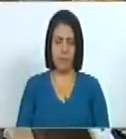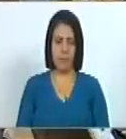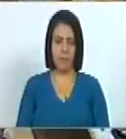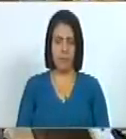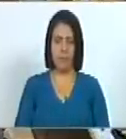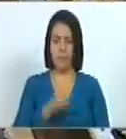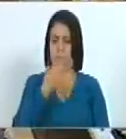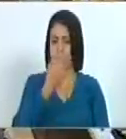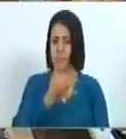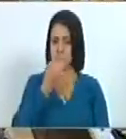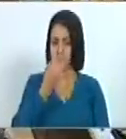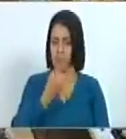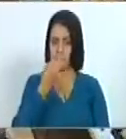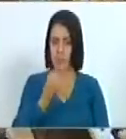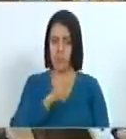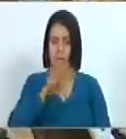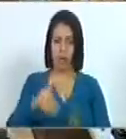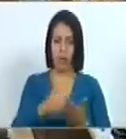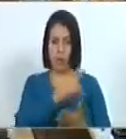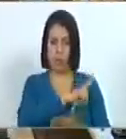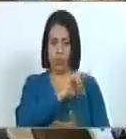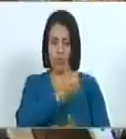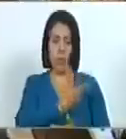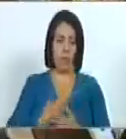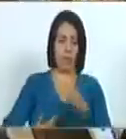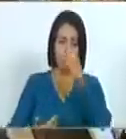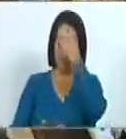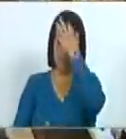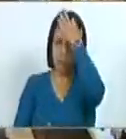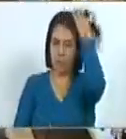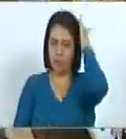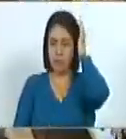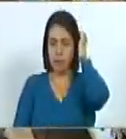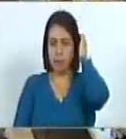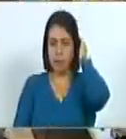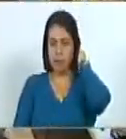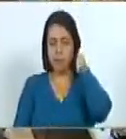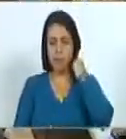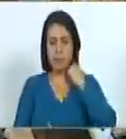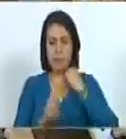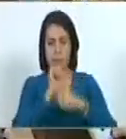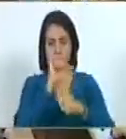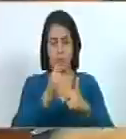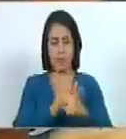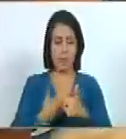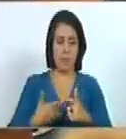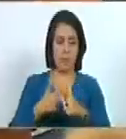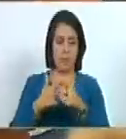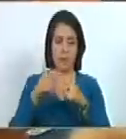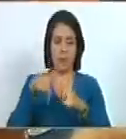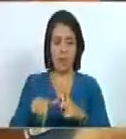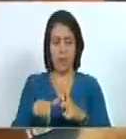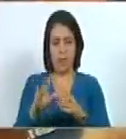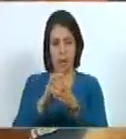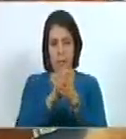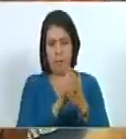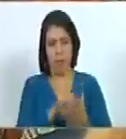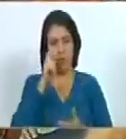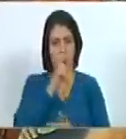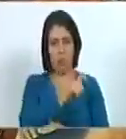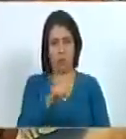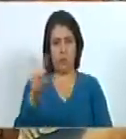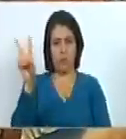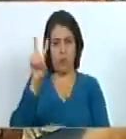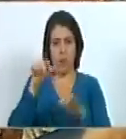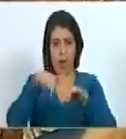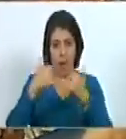Bueno, muy buenas tardes, Junta Directiva, Presidente, Vicepresidente, Segunda Vicepresidenta, colegas parlamentarios, pueblo de Venezuela que